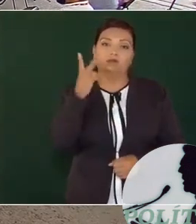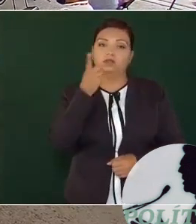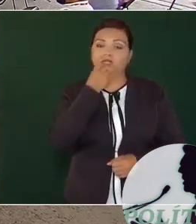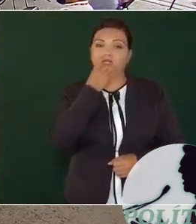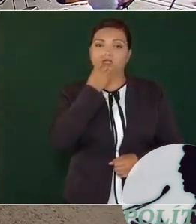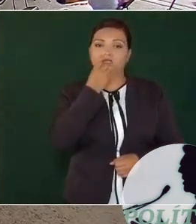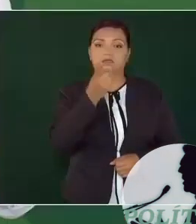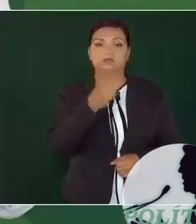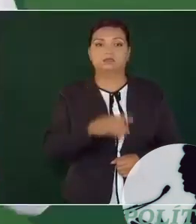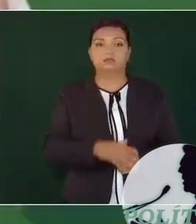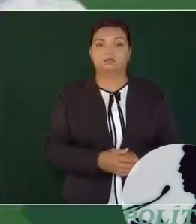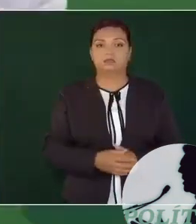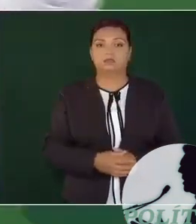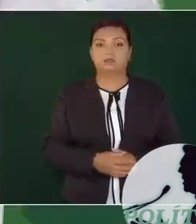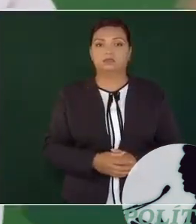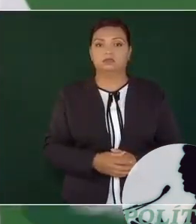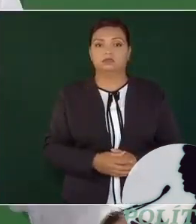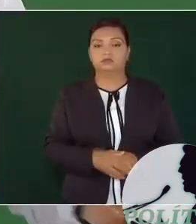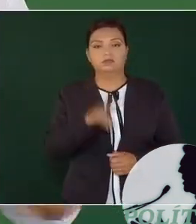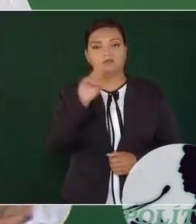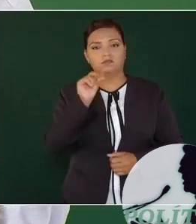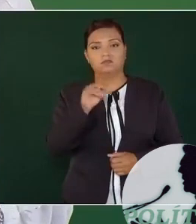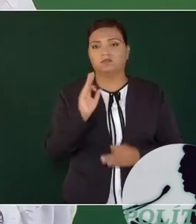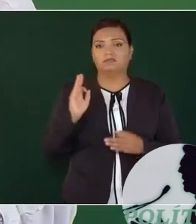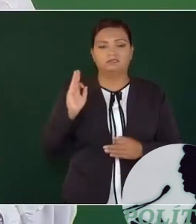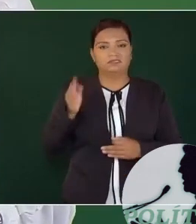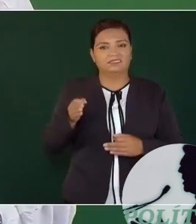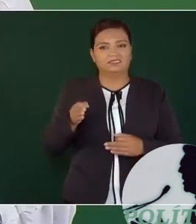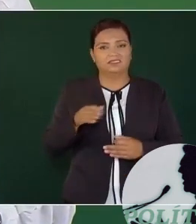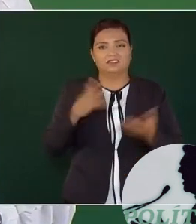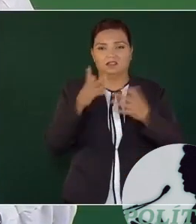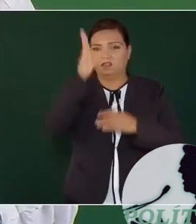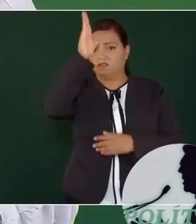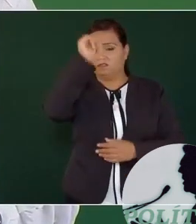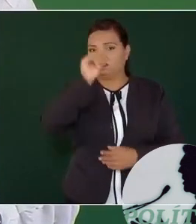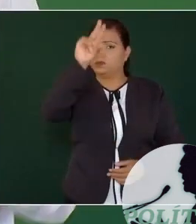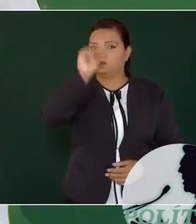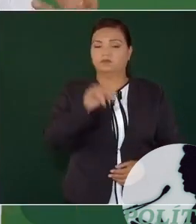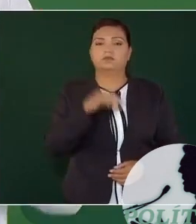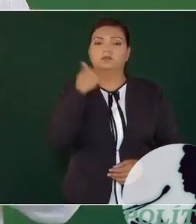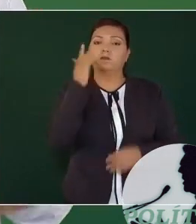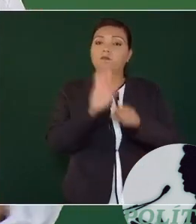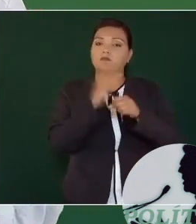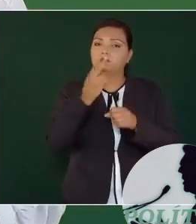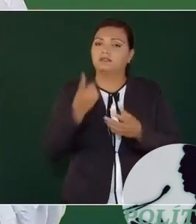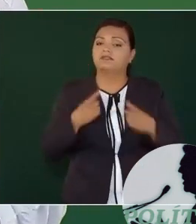dicen, no acepten ese trato, les toca